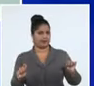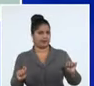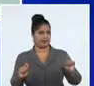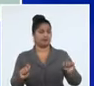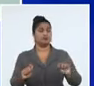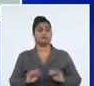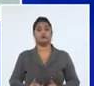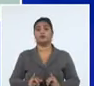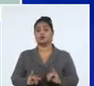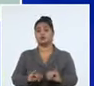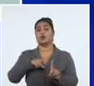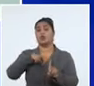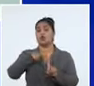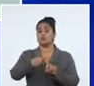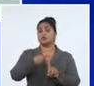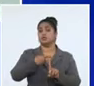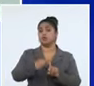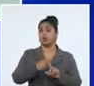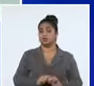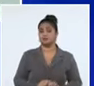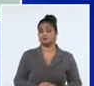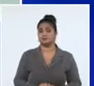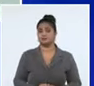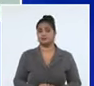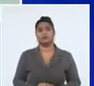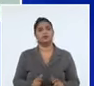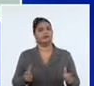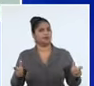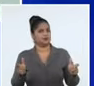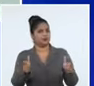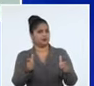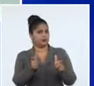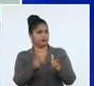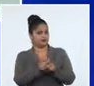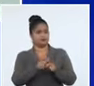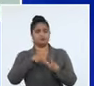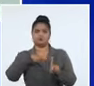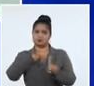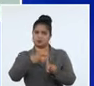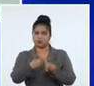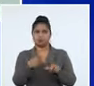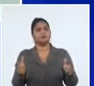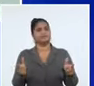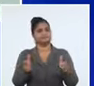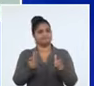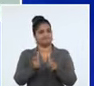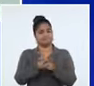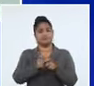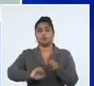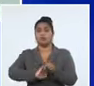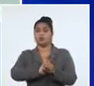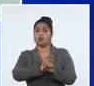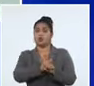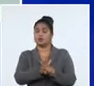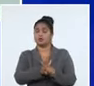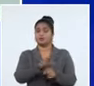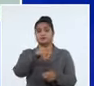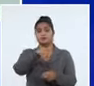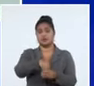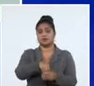Una tasa que realmente se ha disminuido, aunque con una reducción no